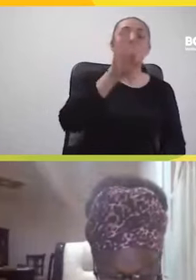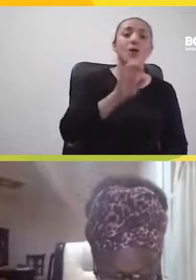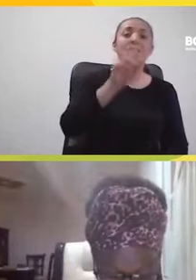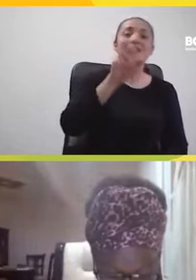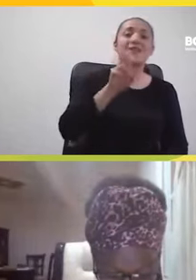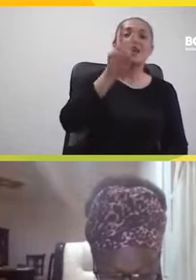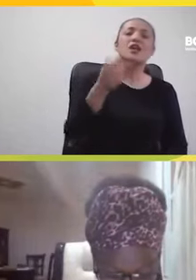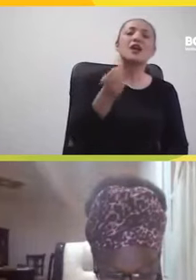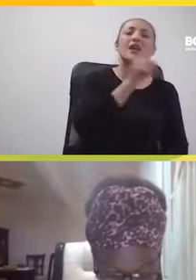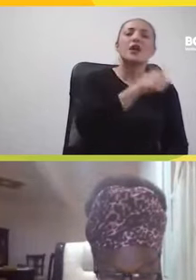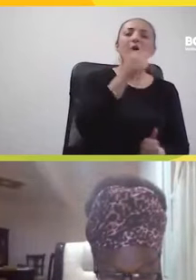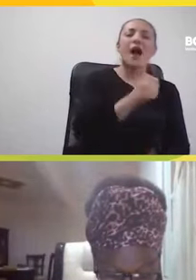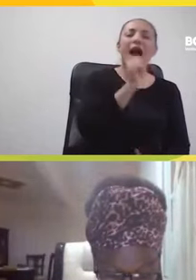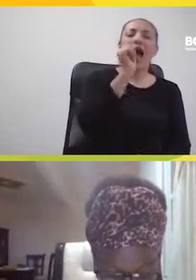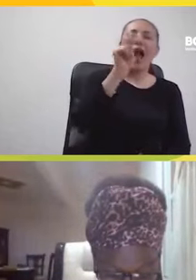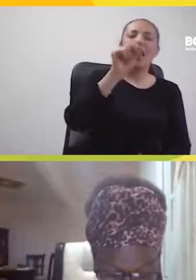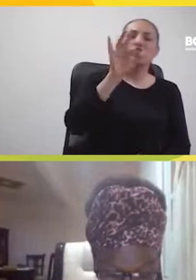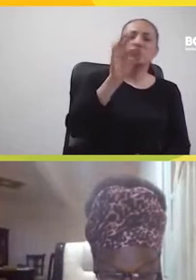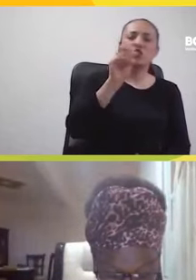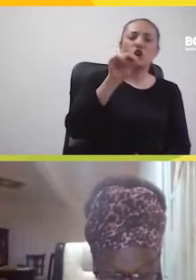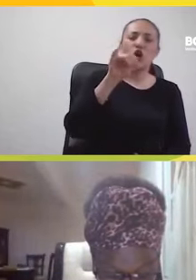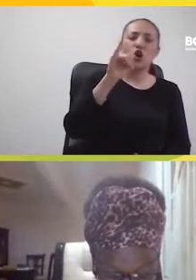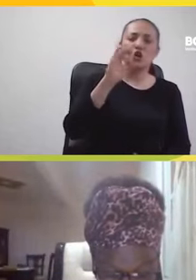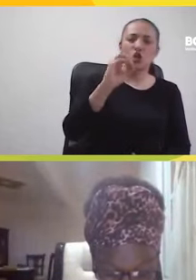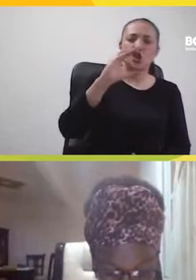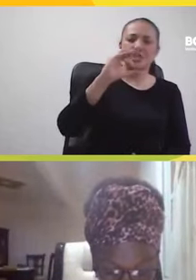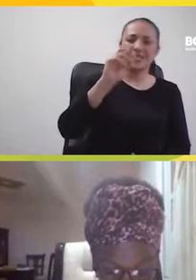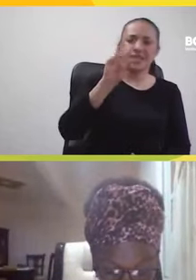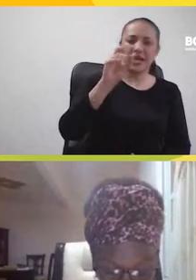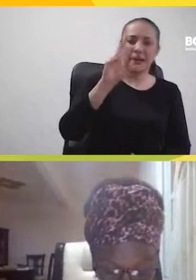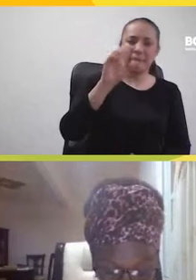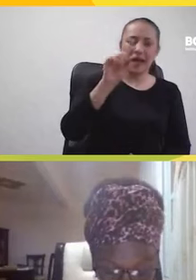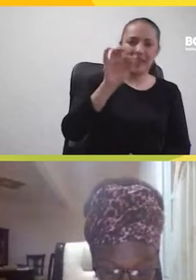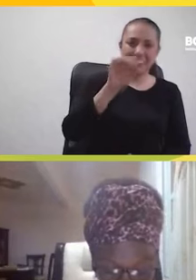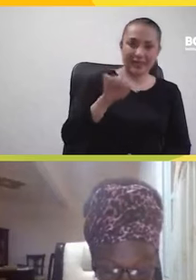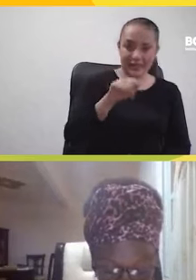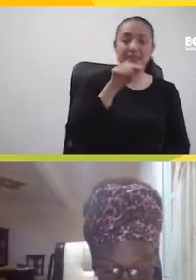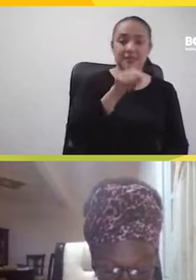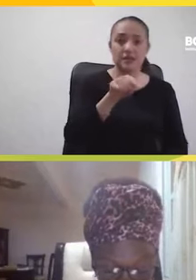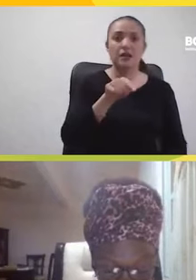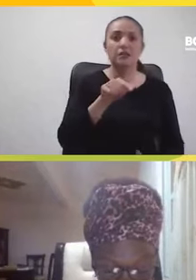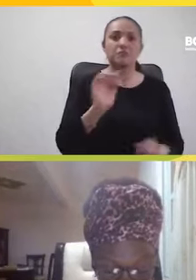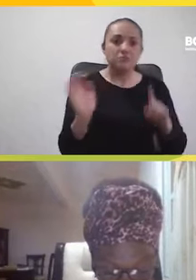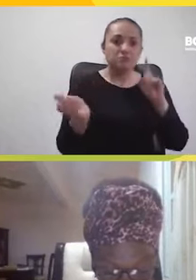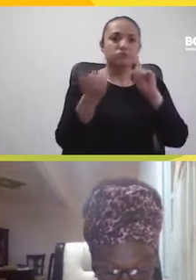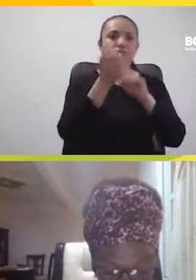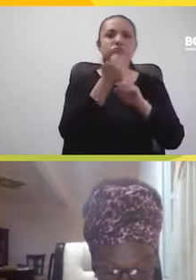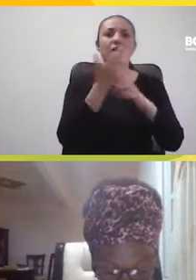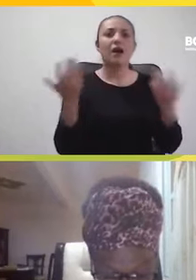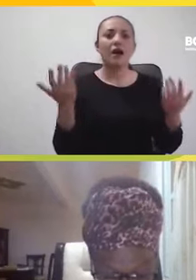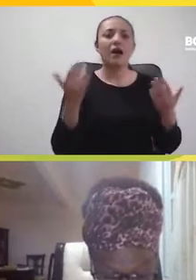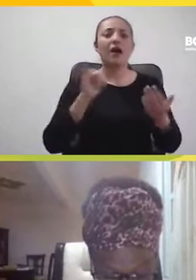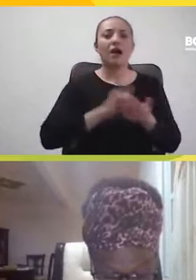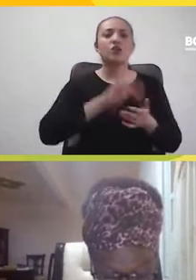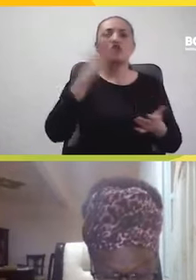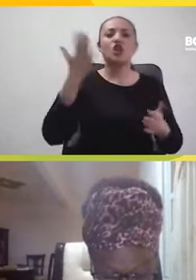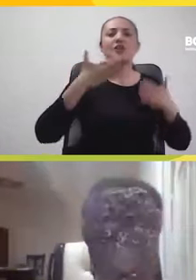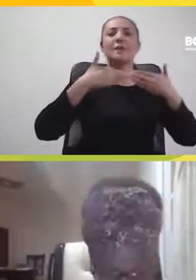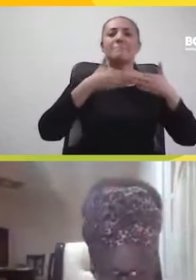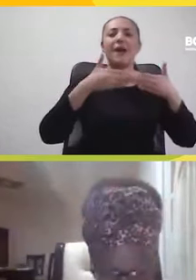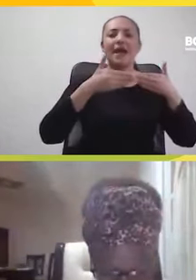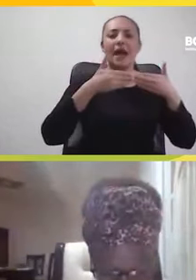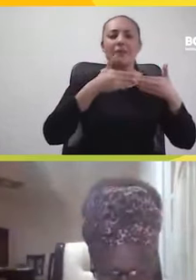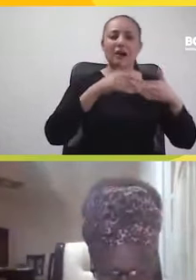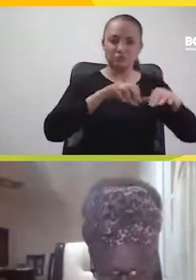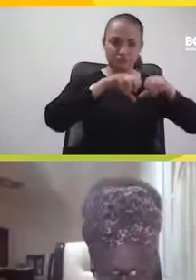Cervantes Reyes, Kip Van Belé, logra un cetro orbital en Ciudad de Panamá, derrotando a